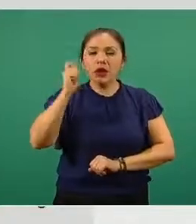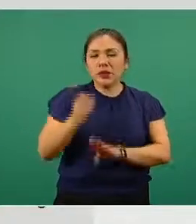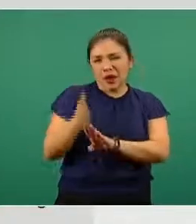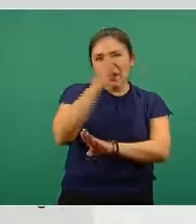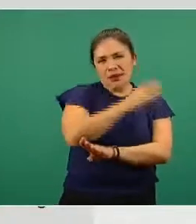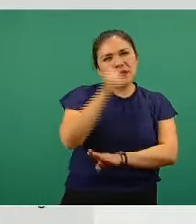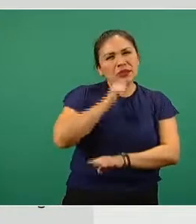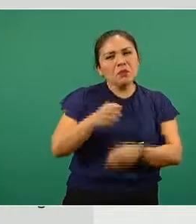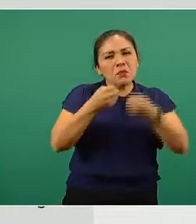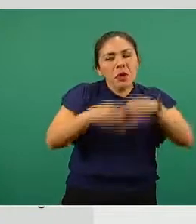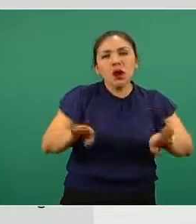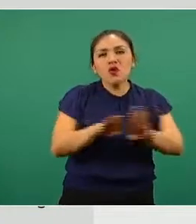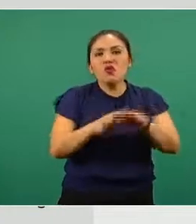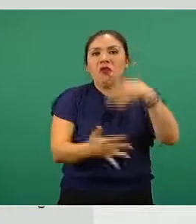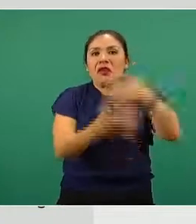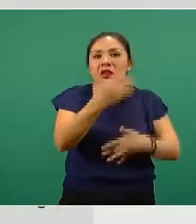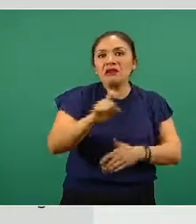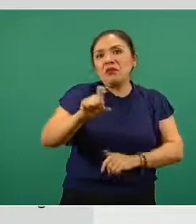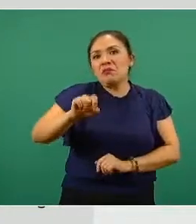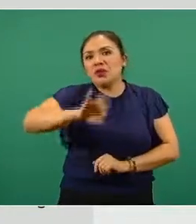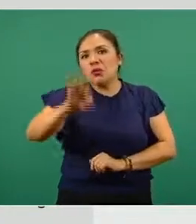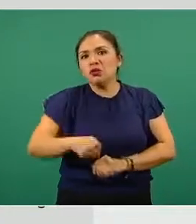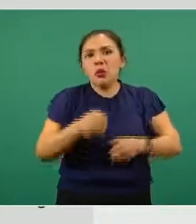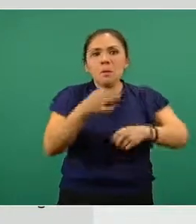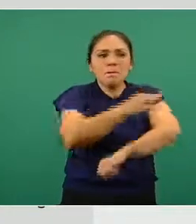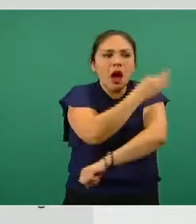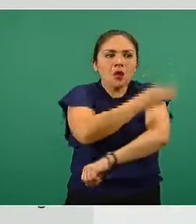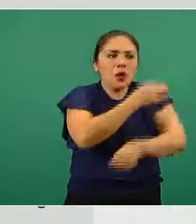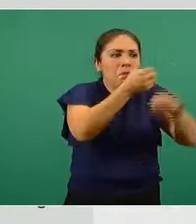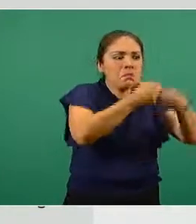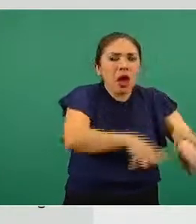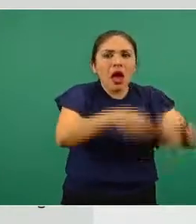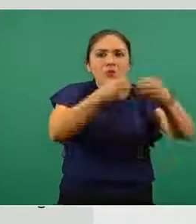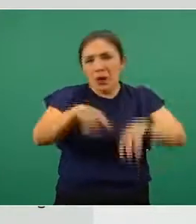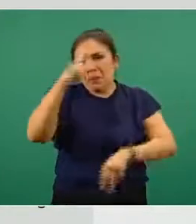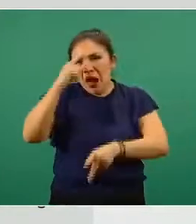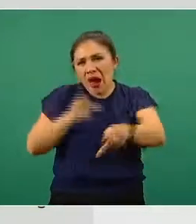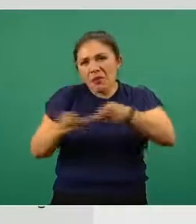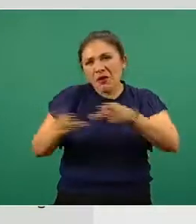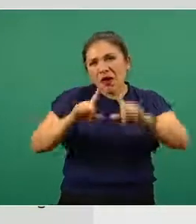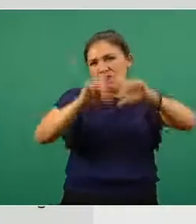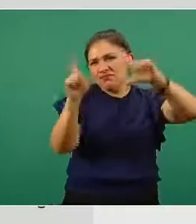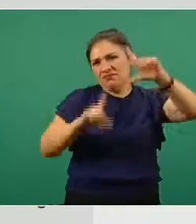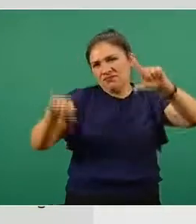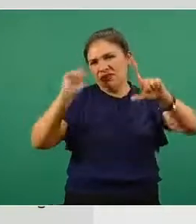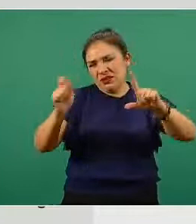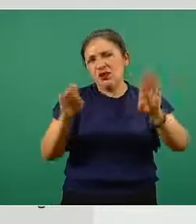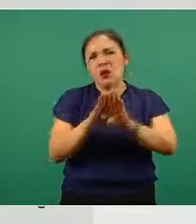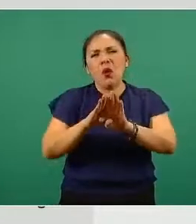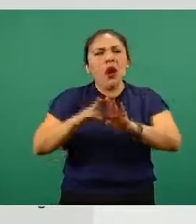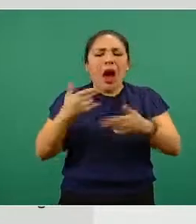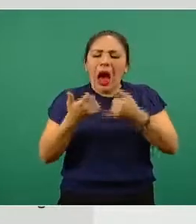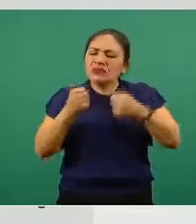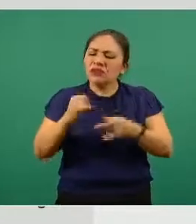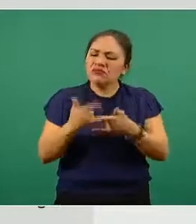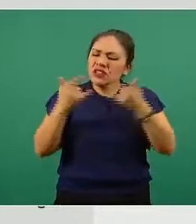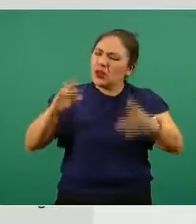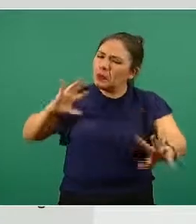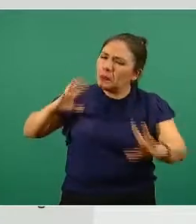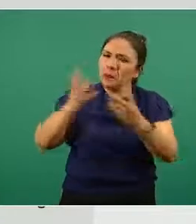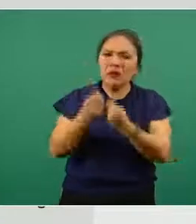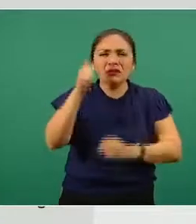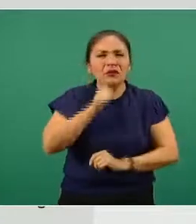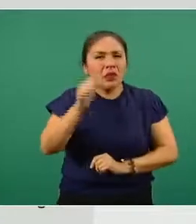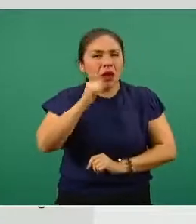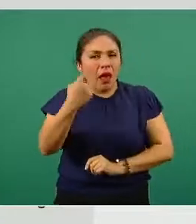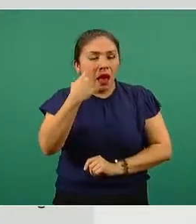perdían entre el 15 y el 20% de dosis en el programa de vacunación universal a lo largo de la historia de este programa. La